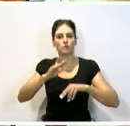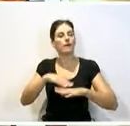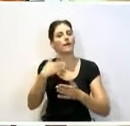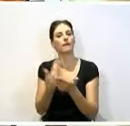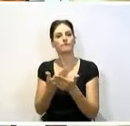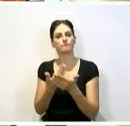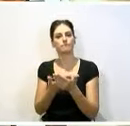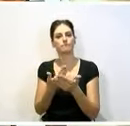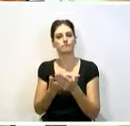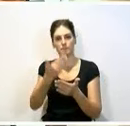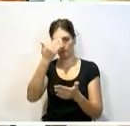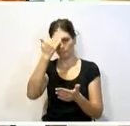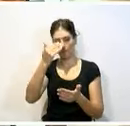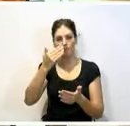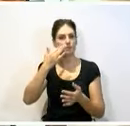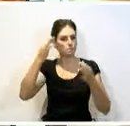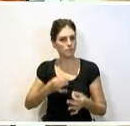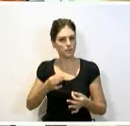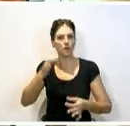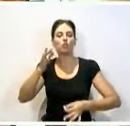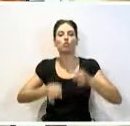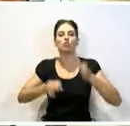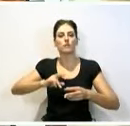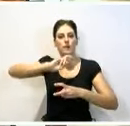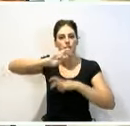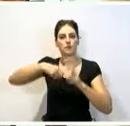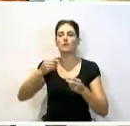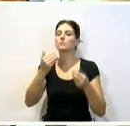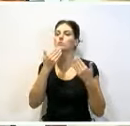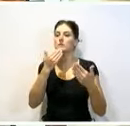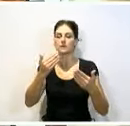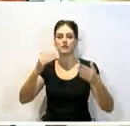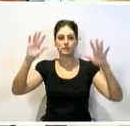el principio de verdad, justicia y reparación. Muchas gracias.